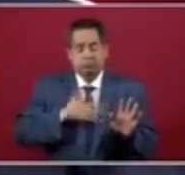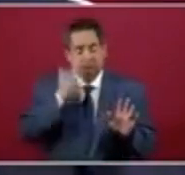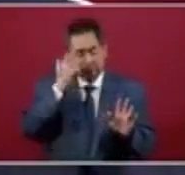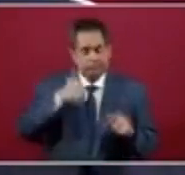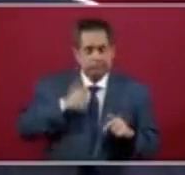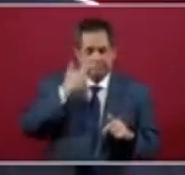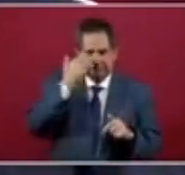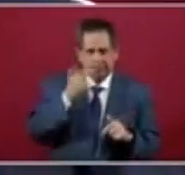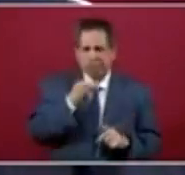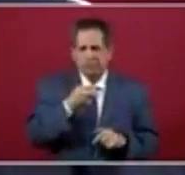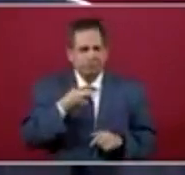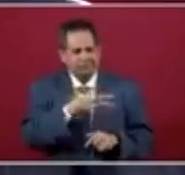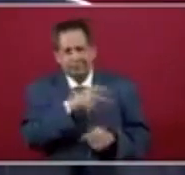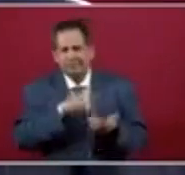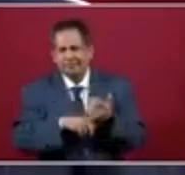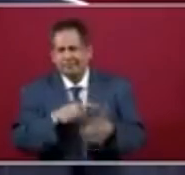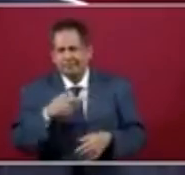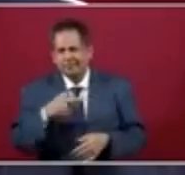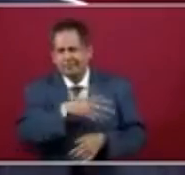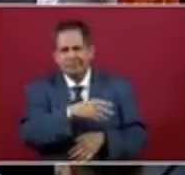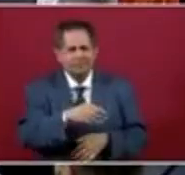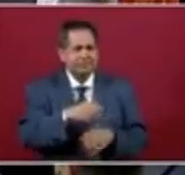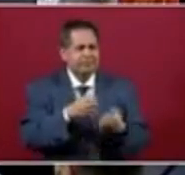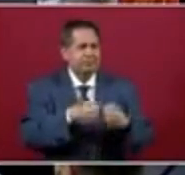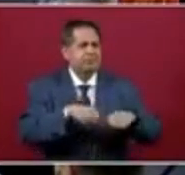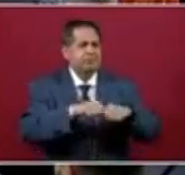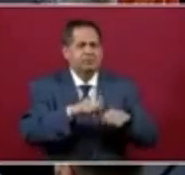¿Cómo se le llamaba antes a la sociedad civil?